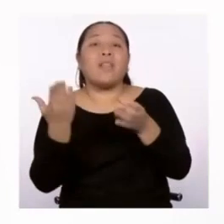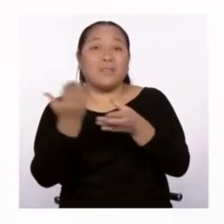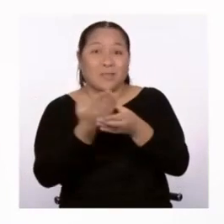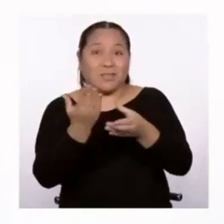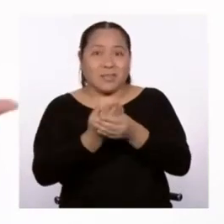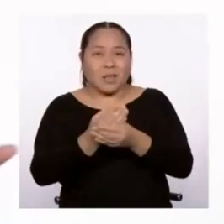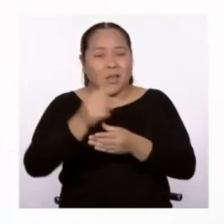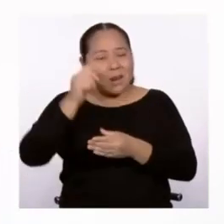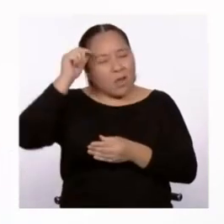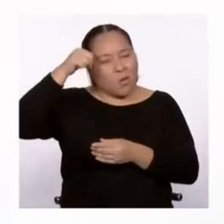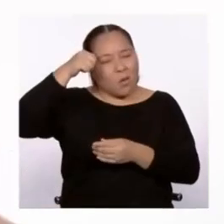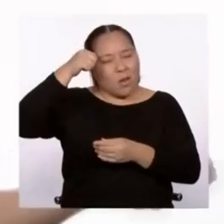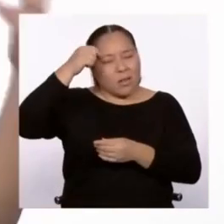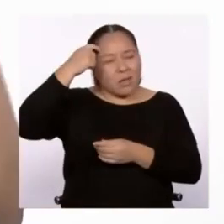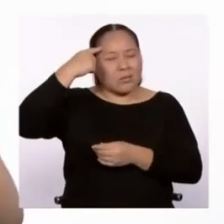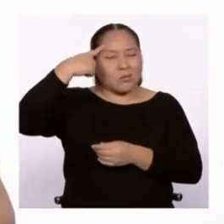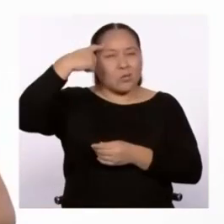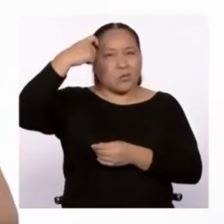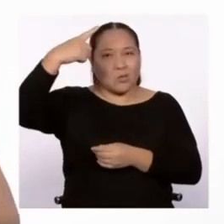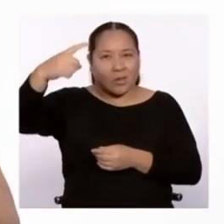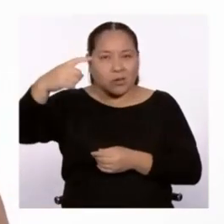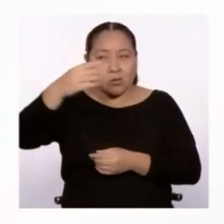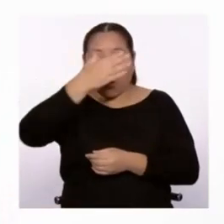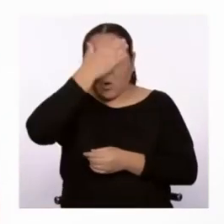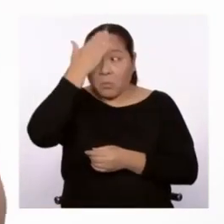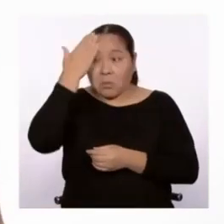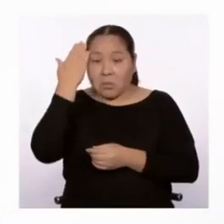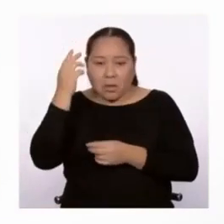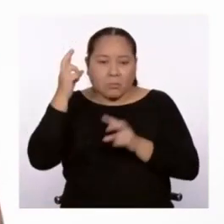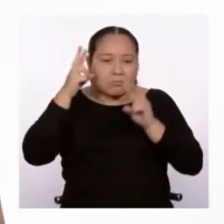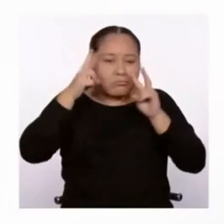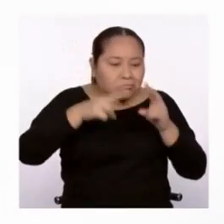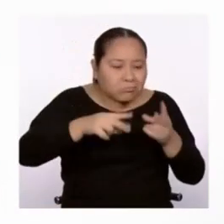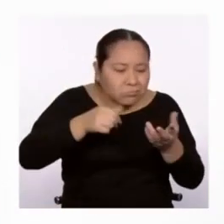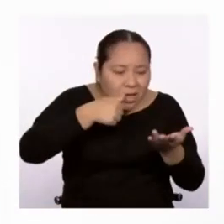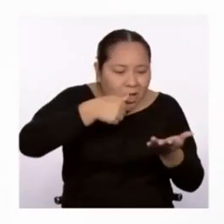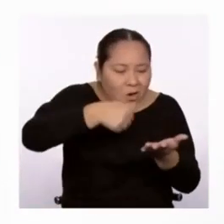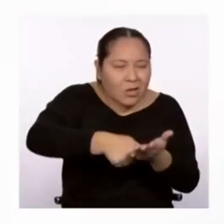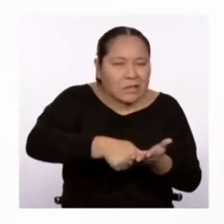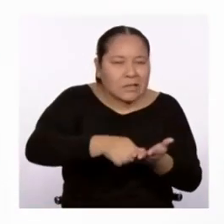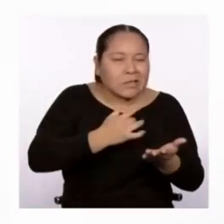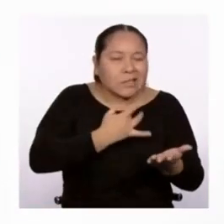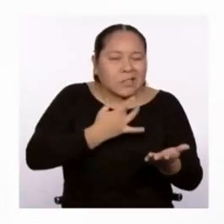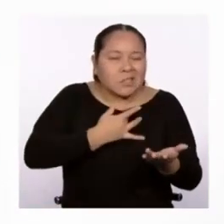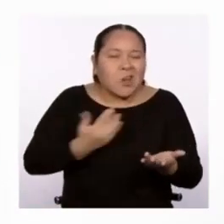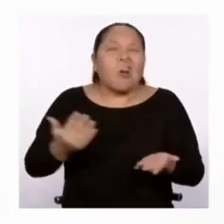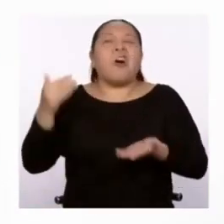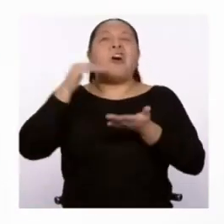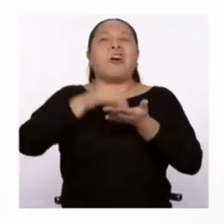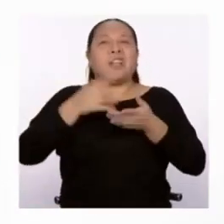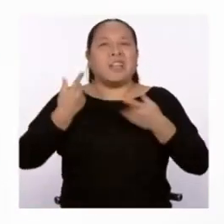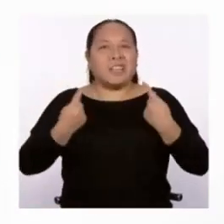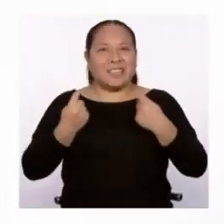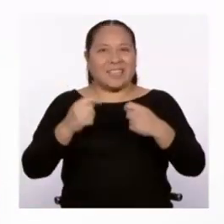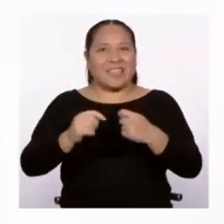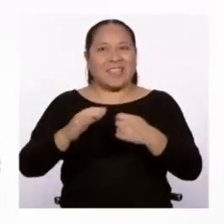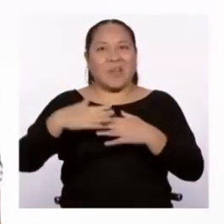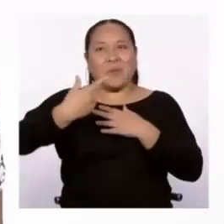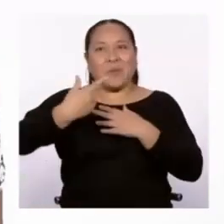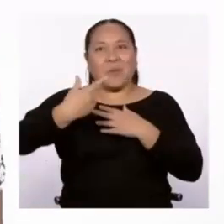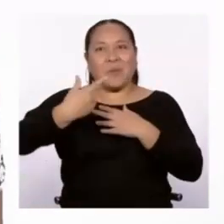sueño. Y si se te olvida, podrás regresar a la carta y buscar el impulso que necesitas. Nos vemos en el próximo programa.